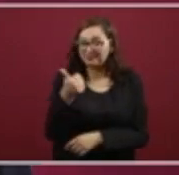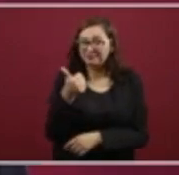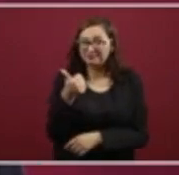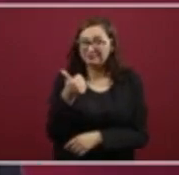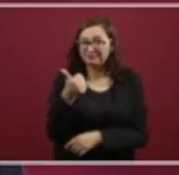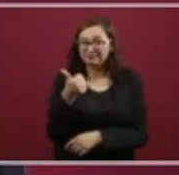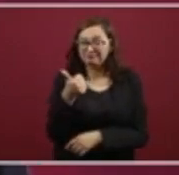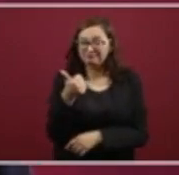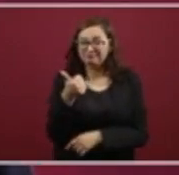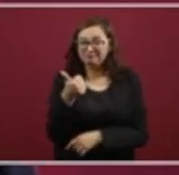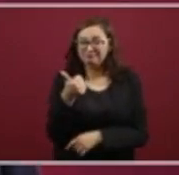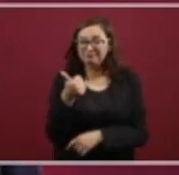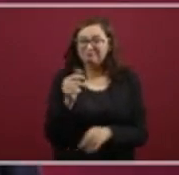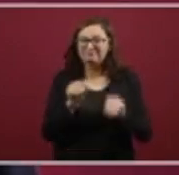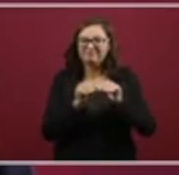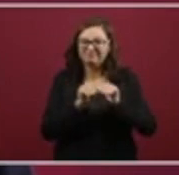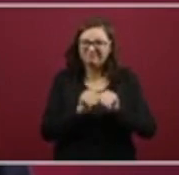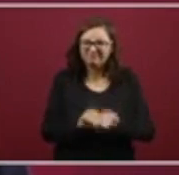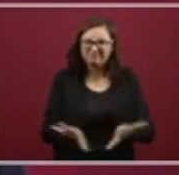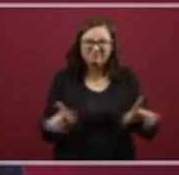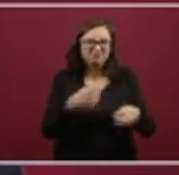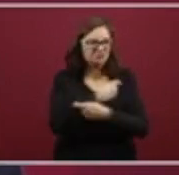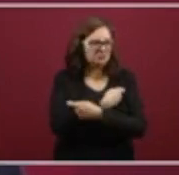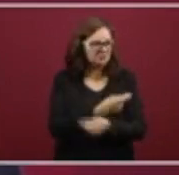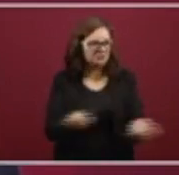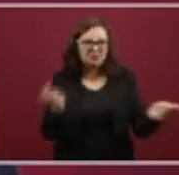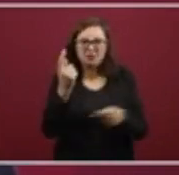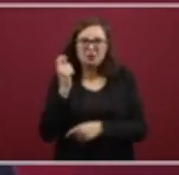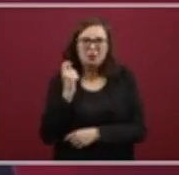se habían entregado tantas becas